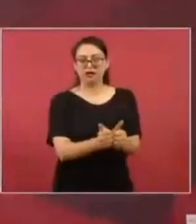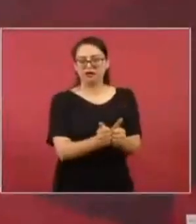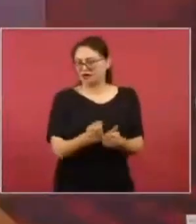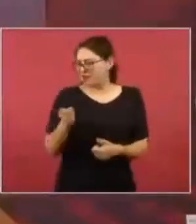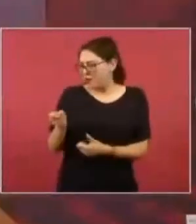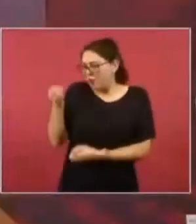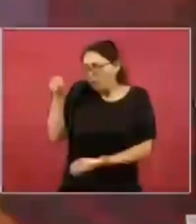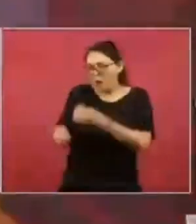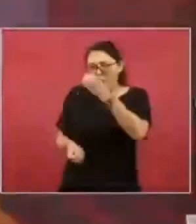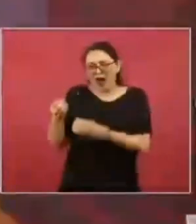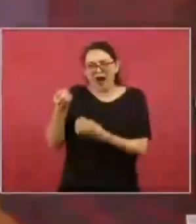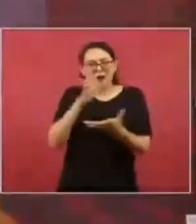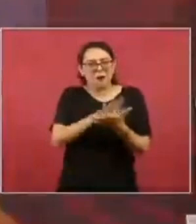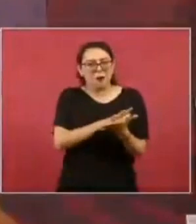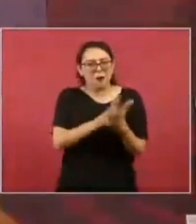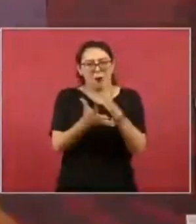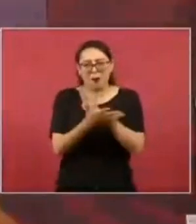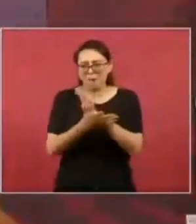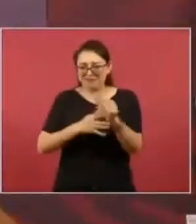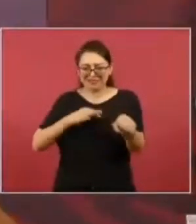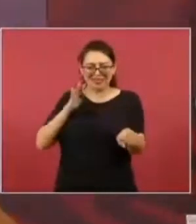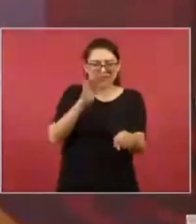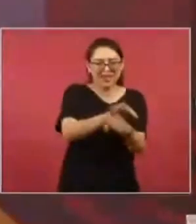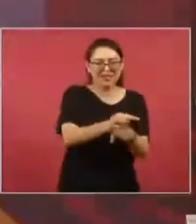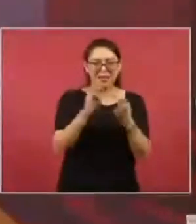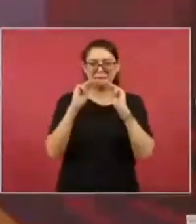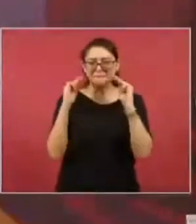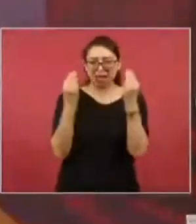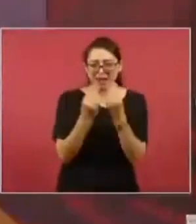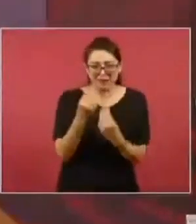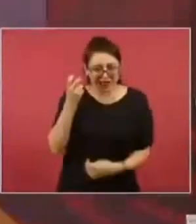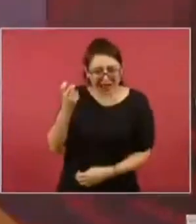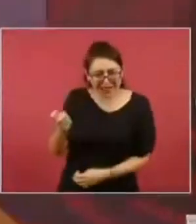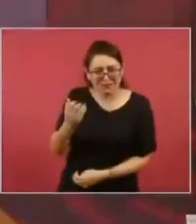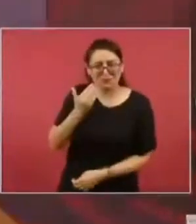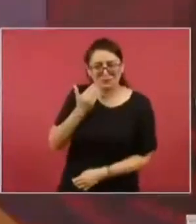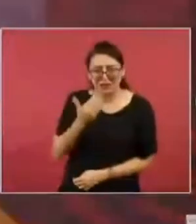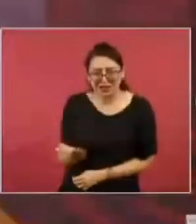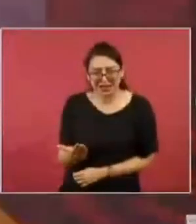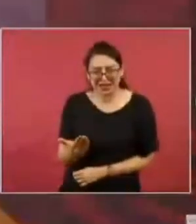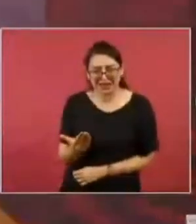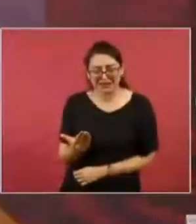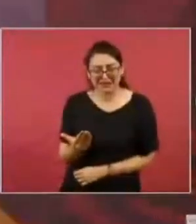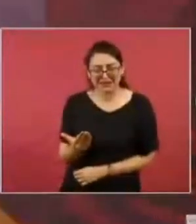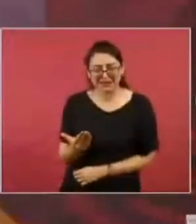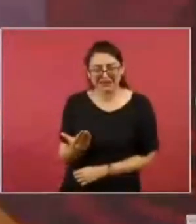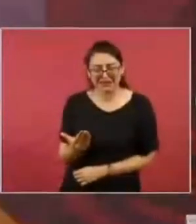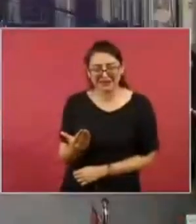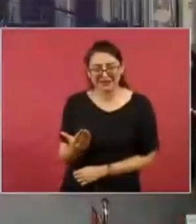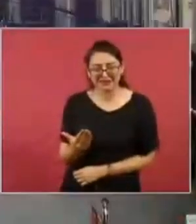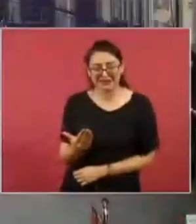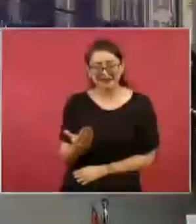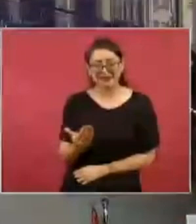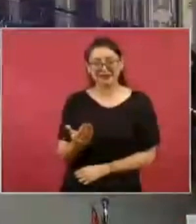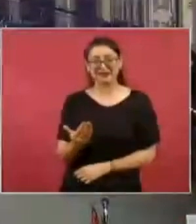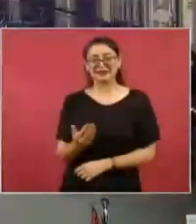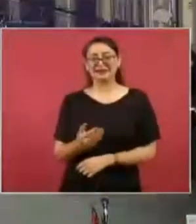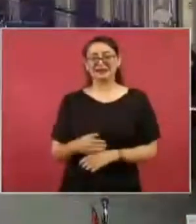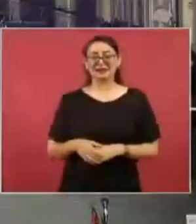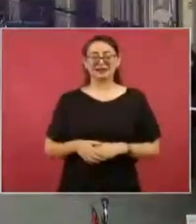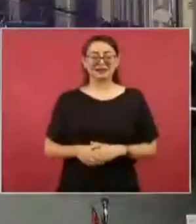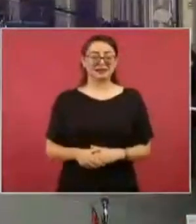reducir de peso a las personas pero se explicó Cómo este producto pues incluso tenía una sustancia que está prohibida